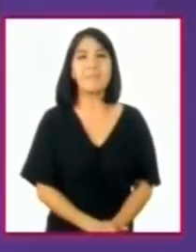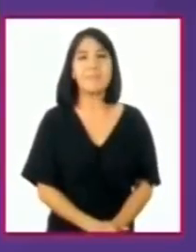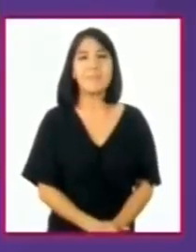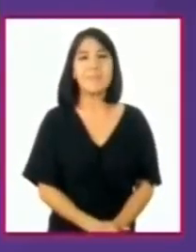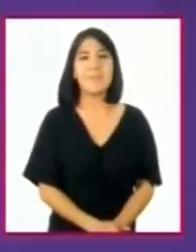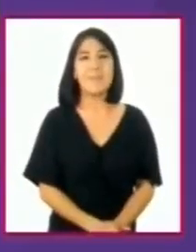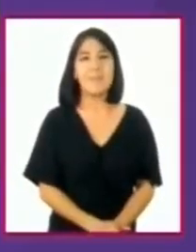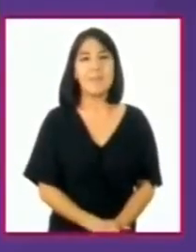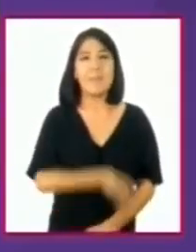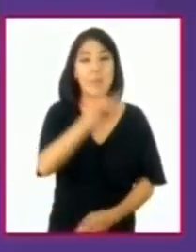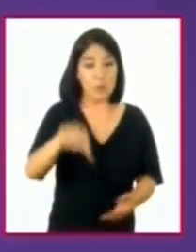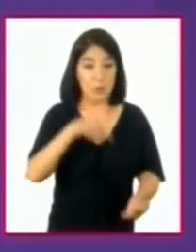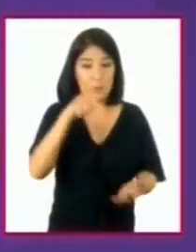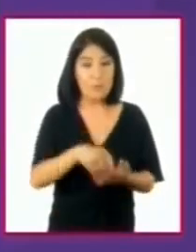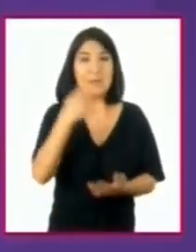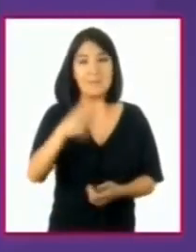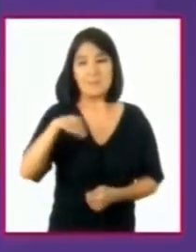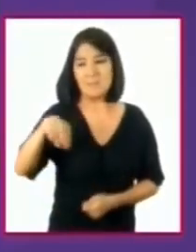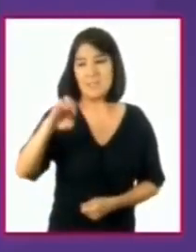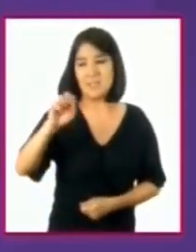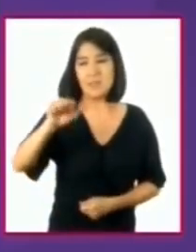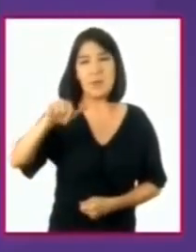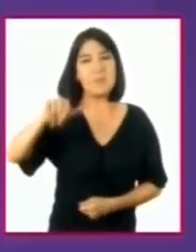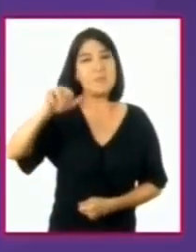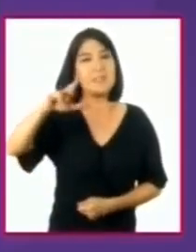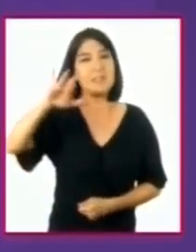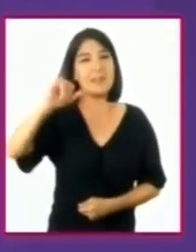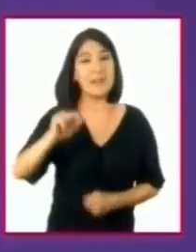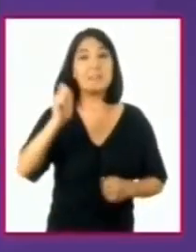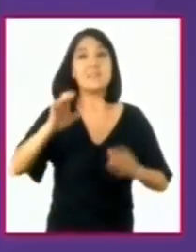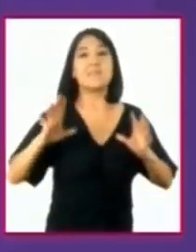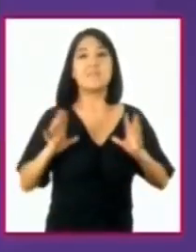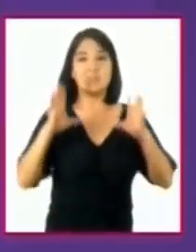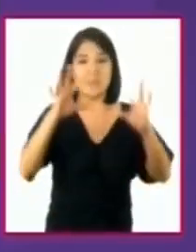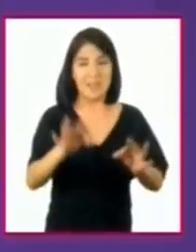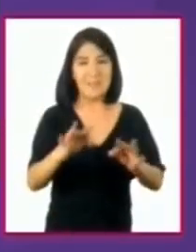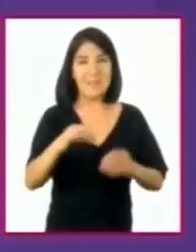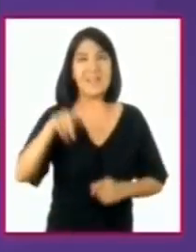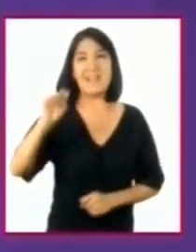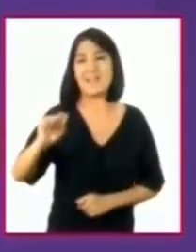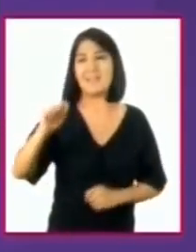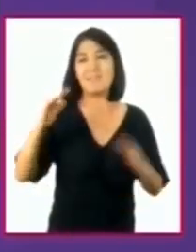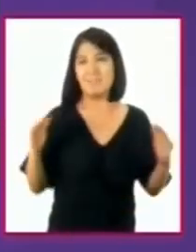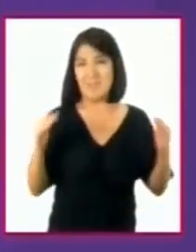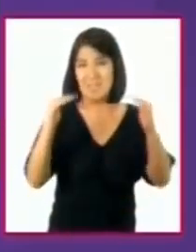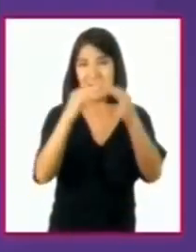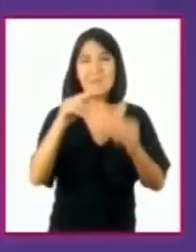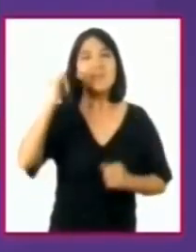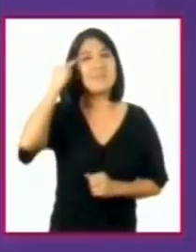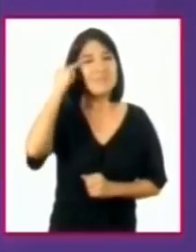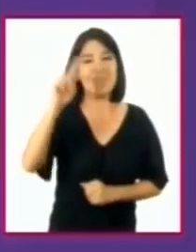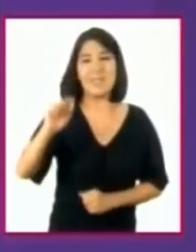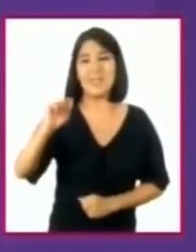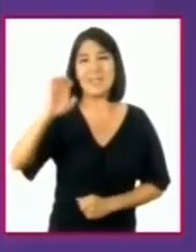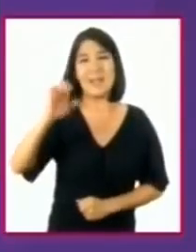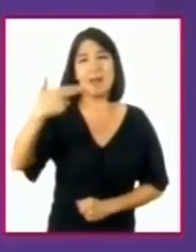área cultural central de Mesoamérica, se fundó la ciudad de Teotihuacán en el siglo I antes de nuestra